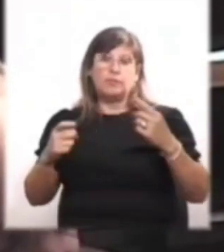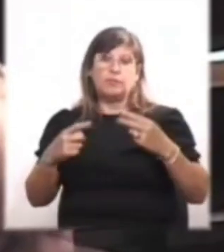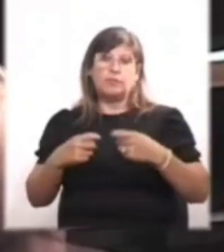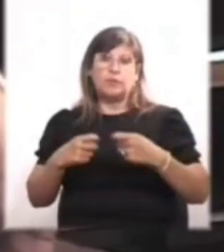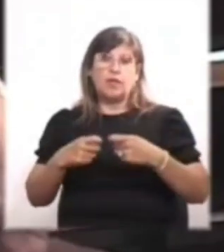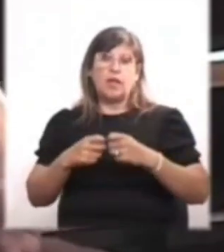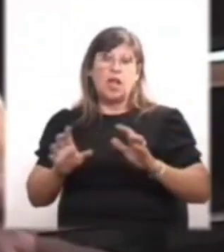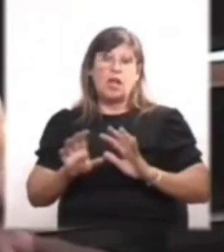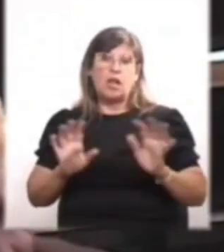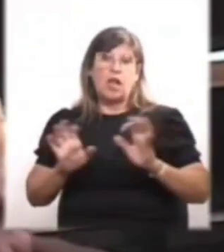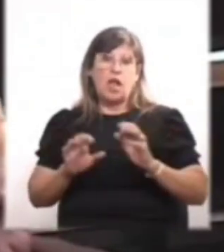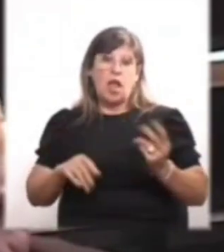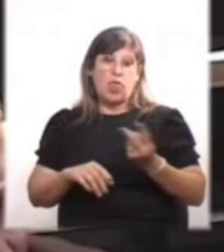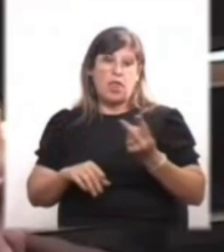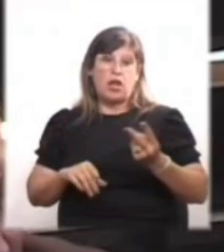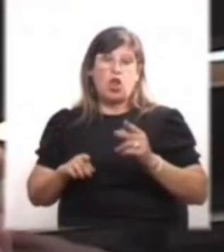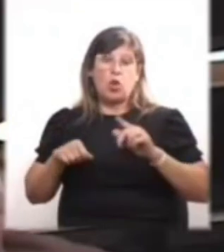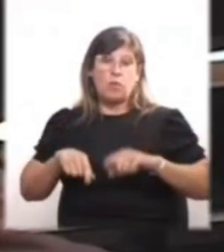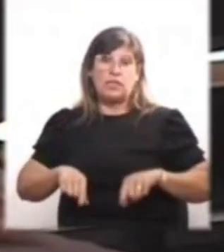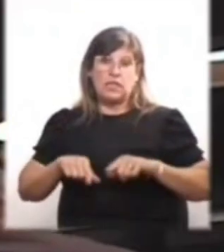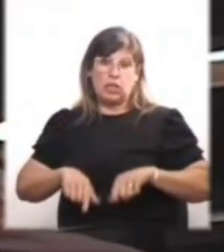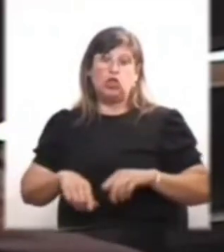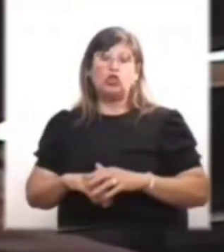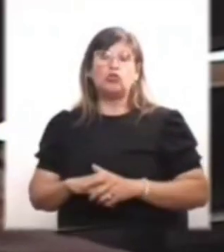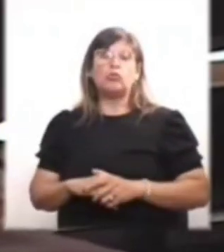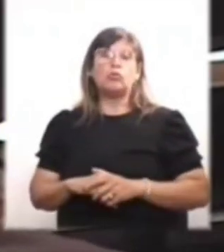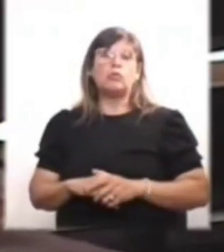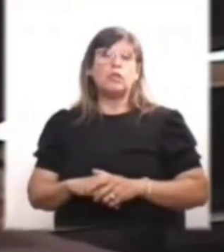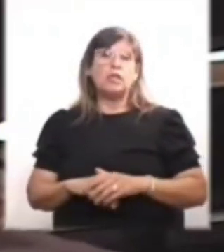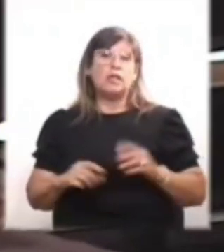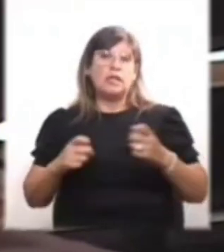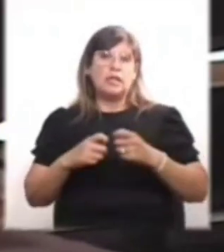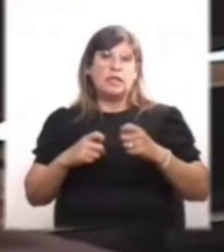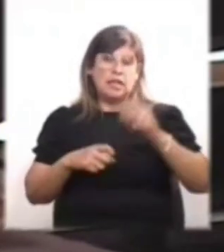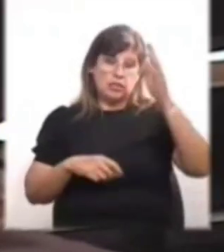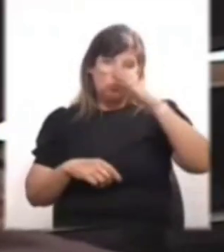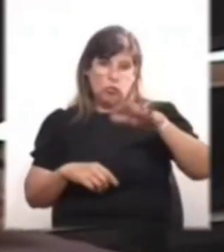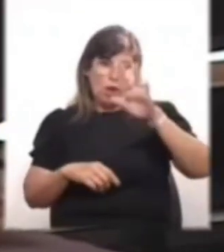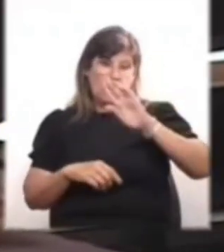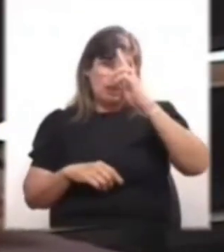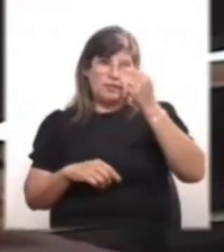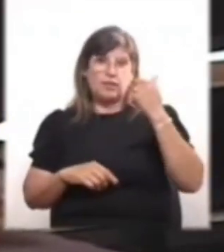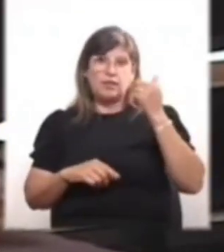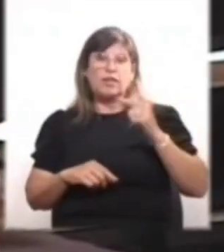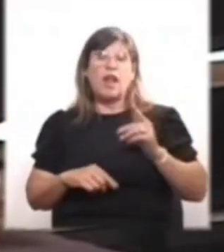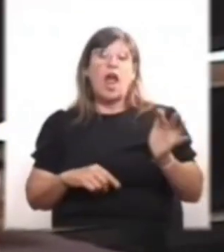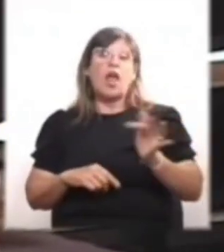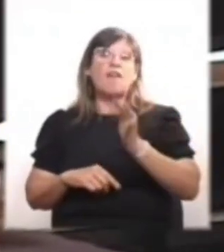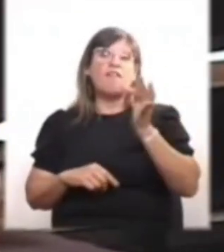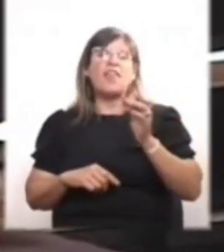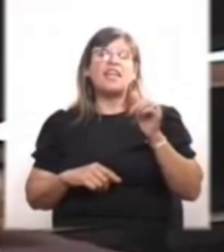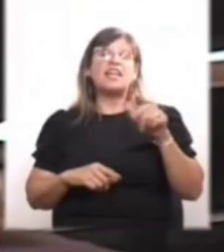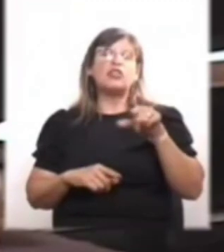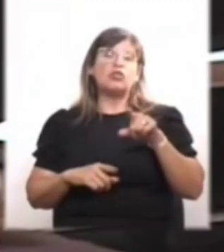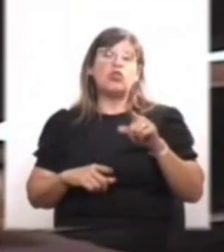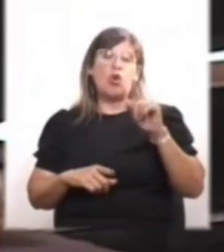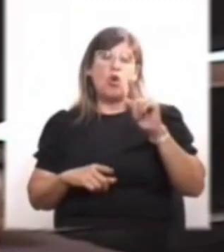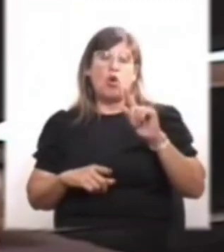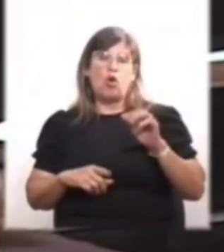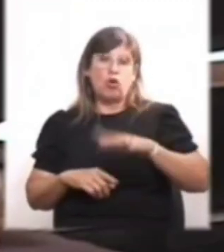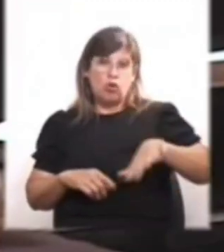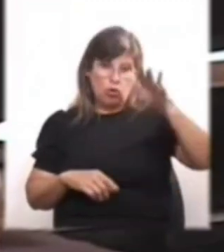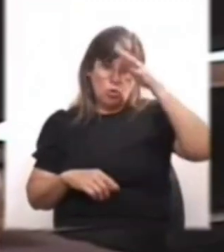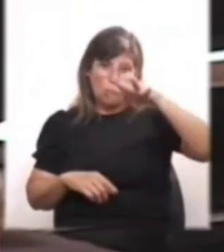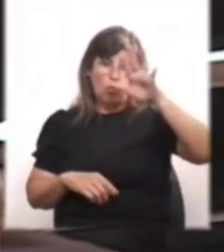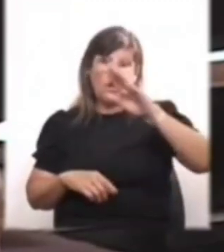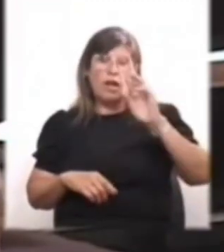de Funcionarios de ambos ministerios, la Asociación Rural del Uruguay, la Federación Rural del Uruguay, la